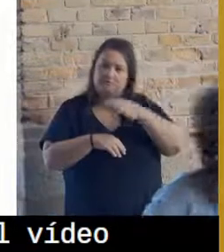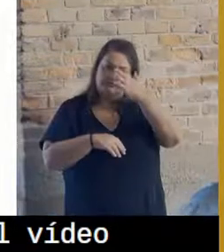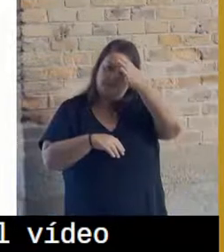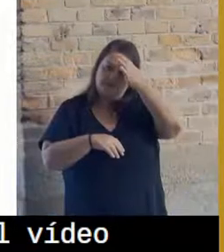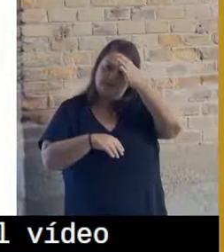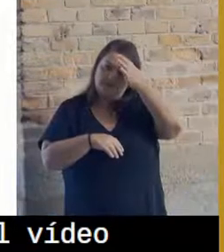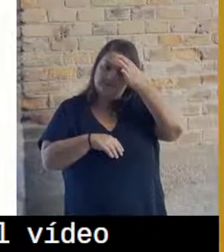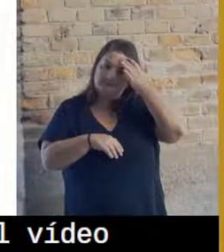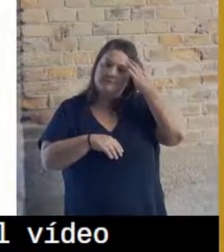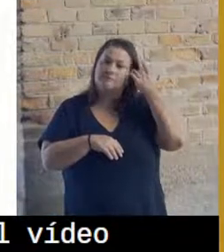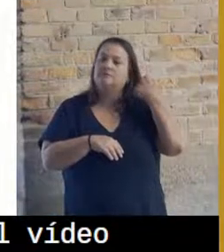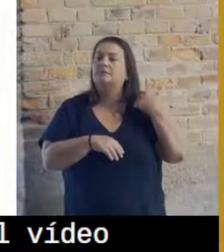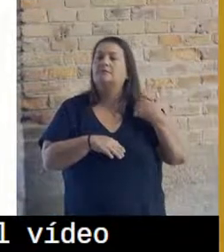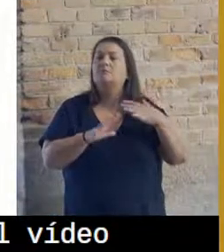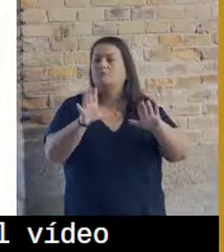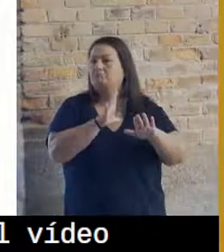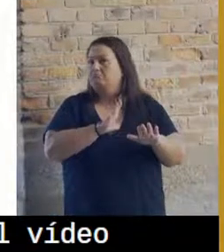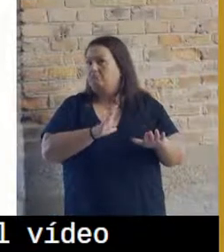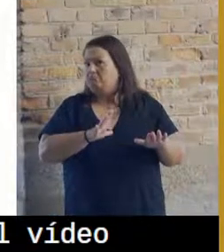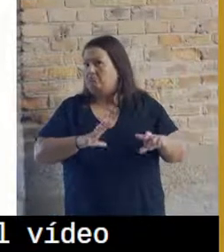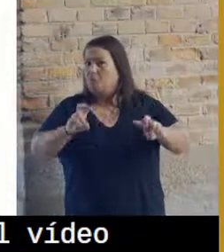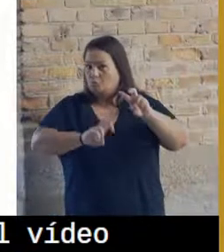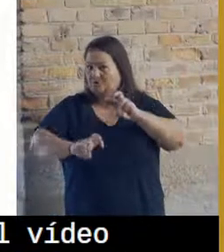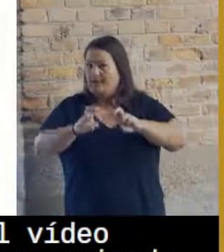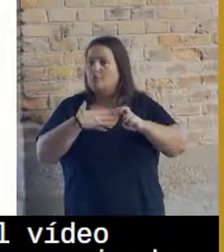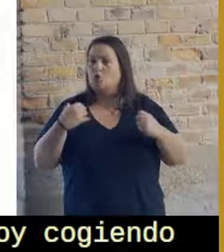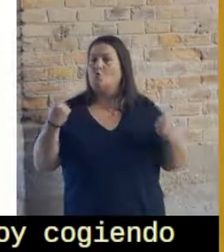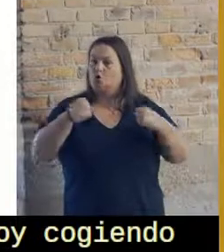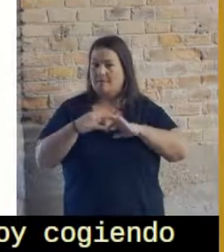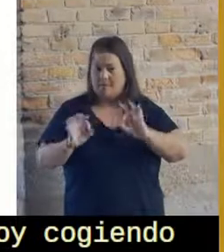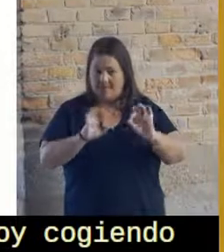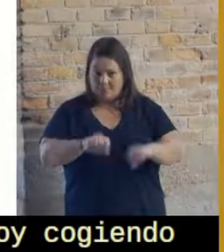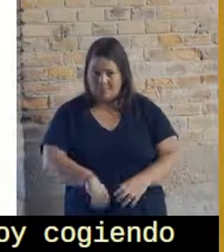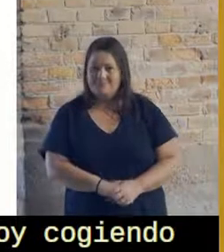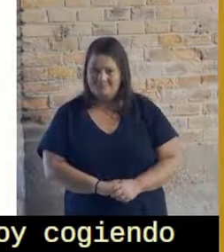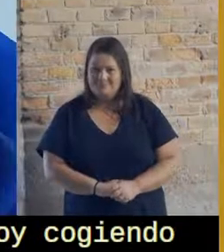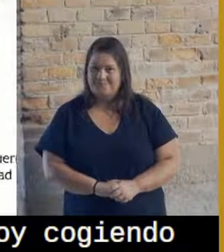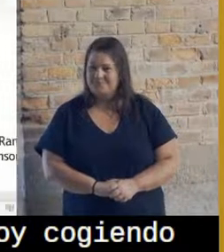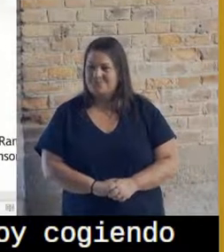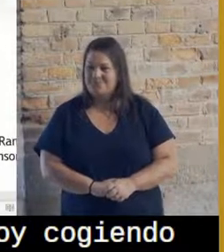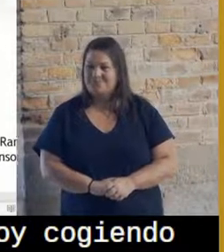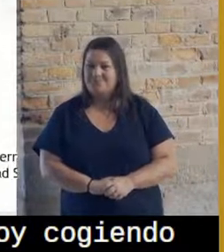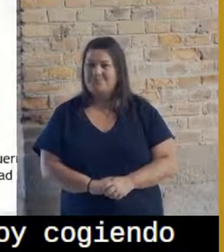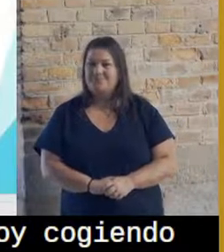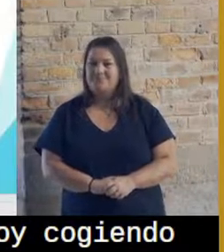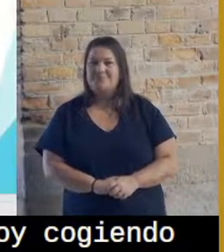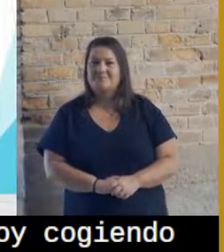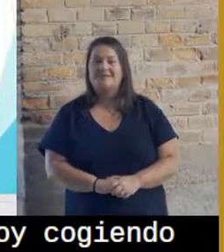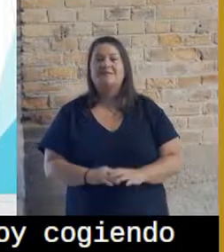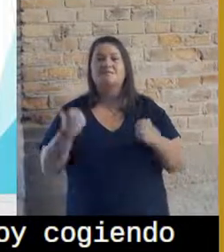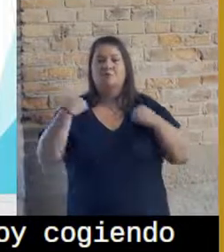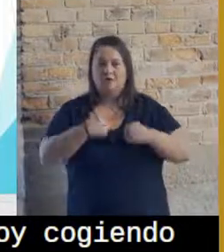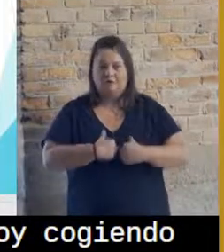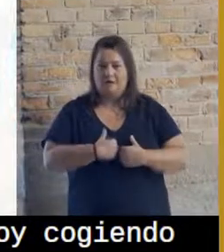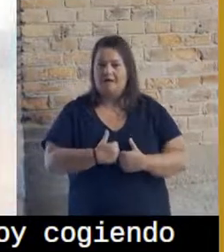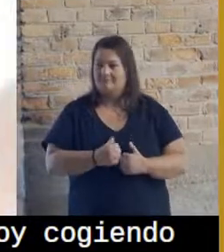hay bueno mientras que lo vamos buscando voy cogiendo la mochila vale voy a